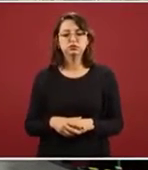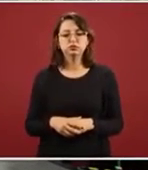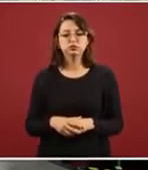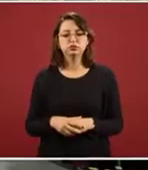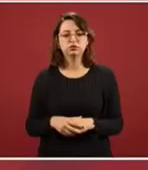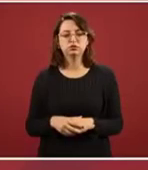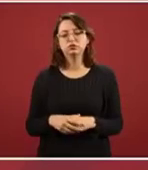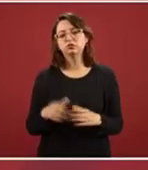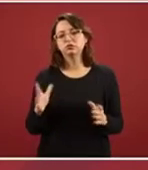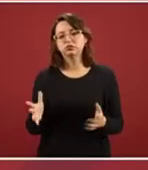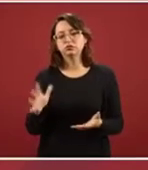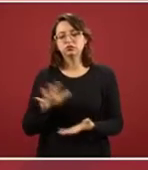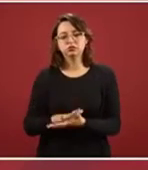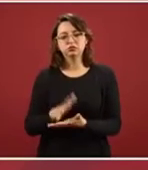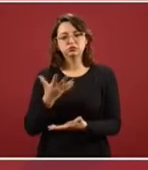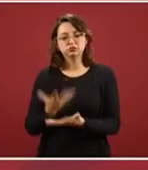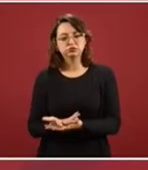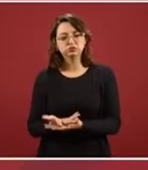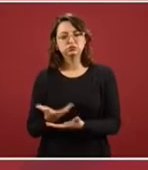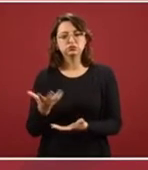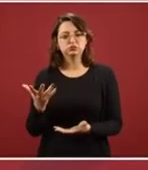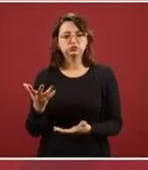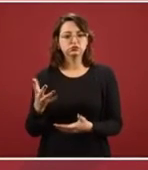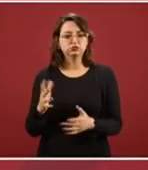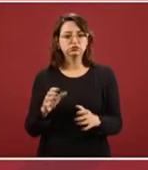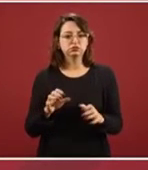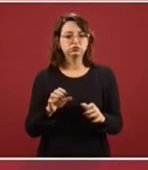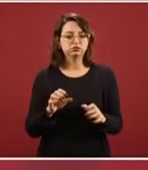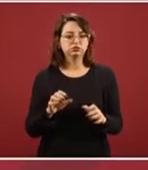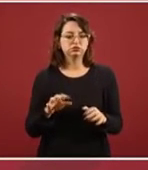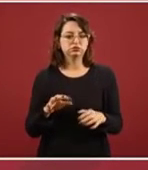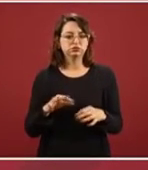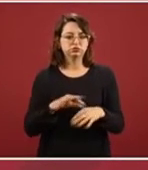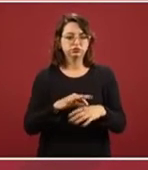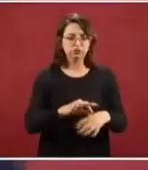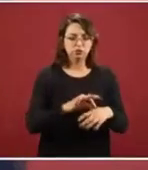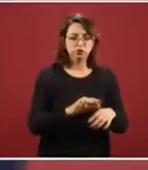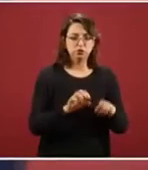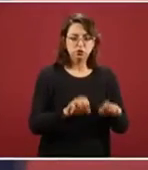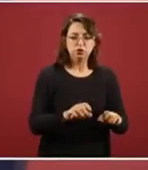pulpa, bistec, sí carne con hueso,